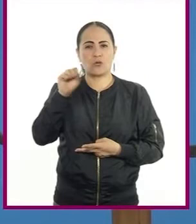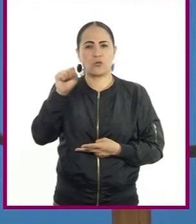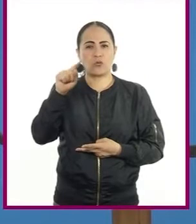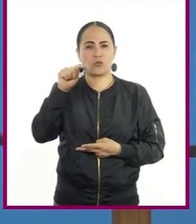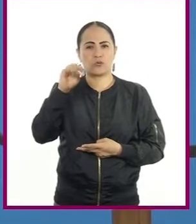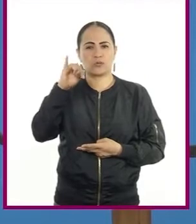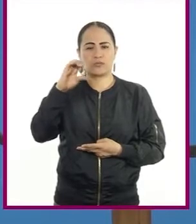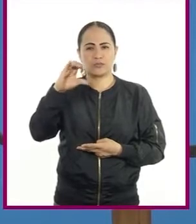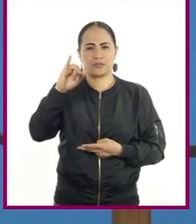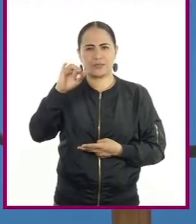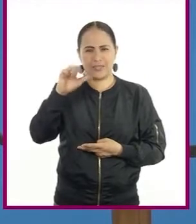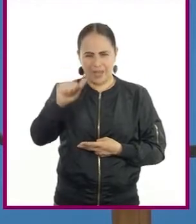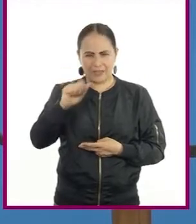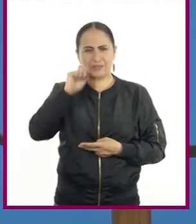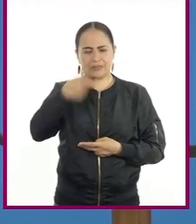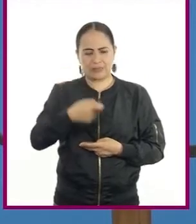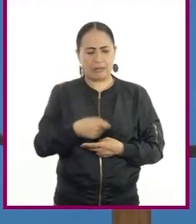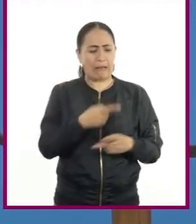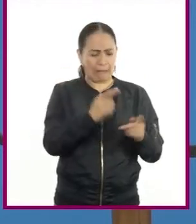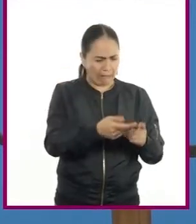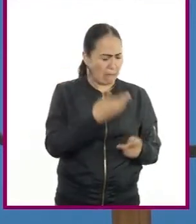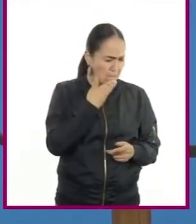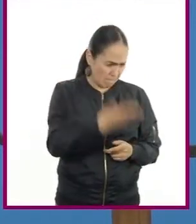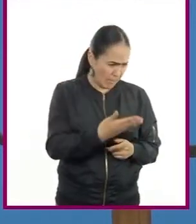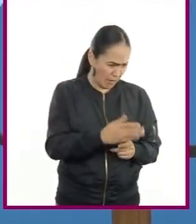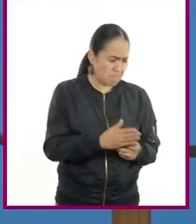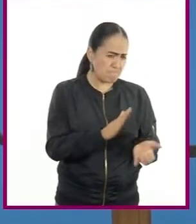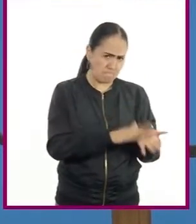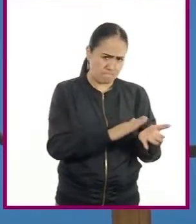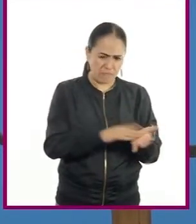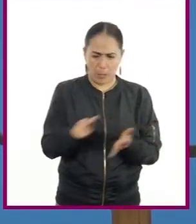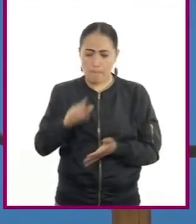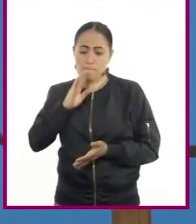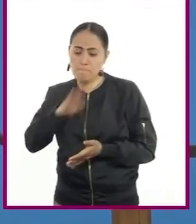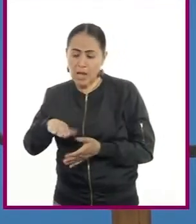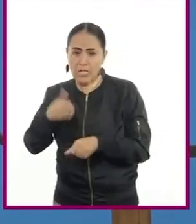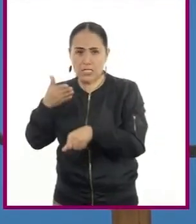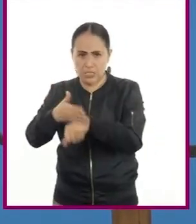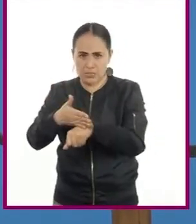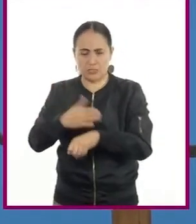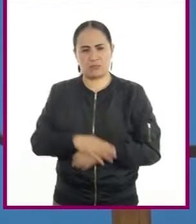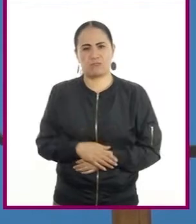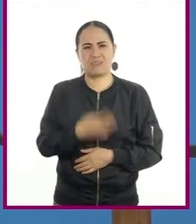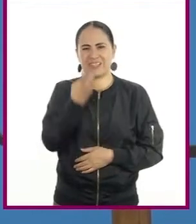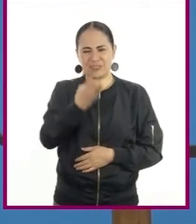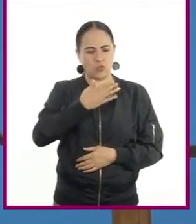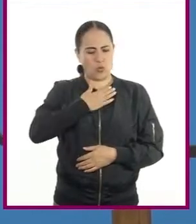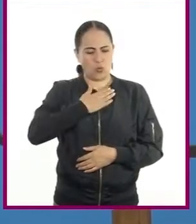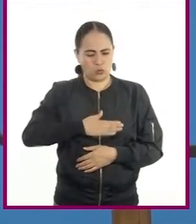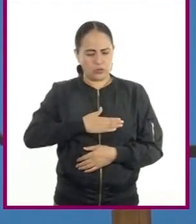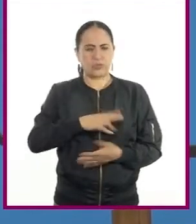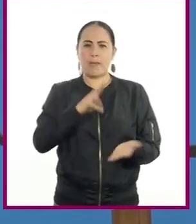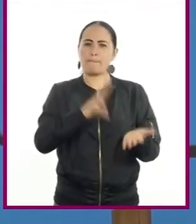o dar a cada quien lo suyo. La justicia es un valor y una virtud que todas y